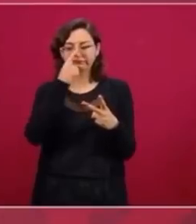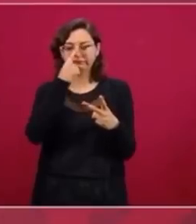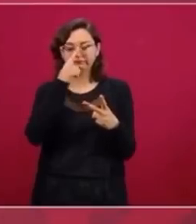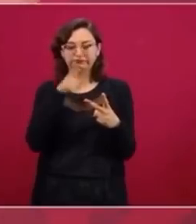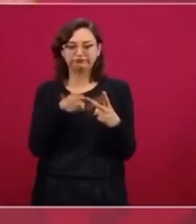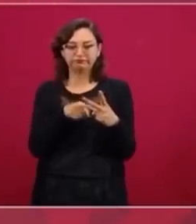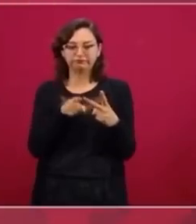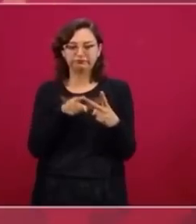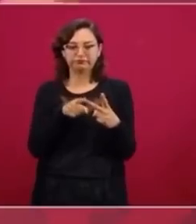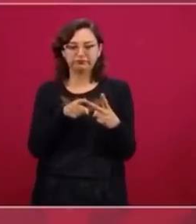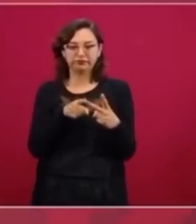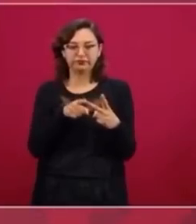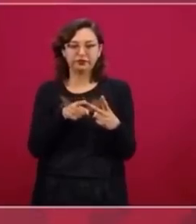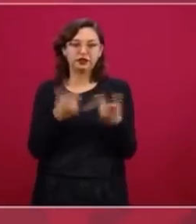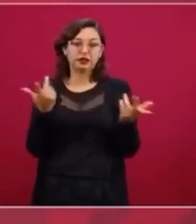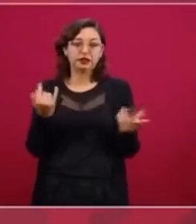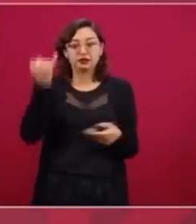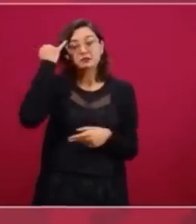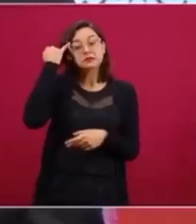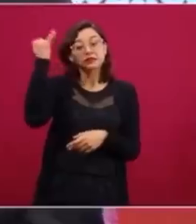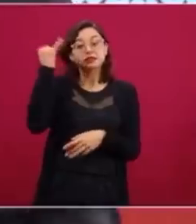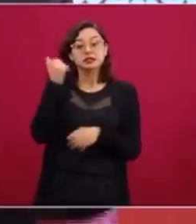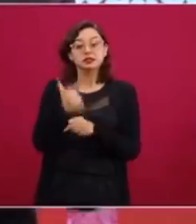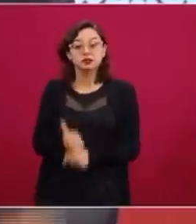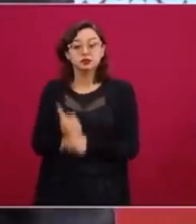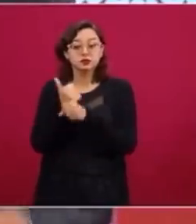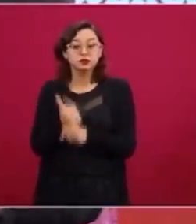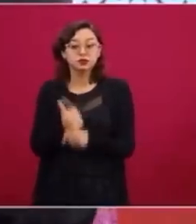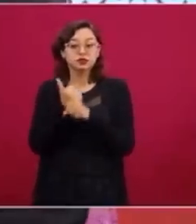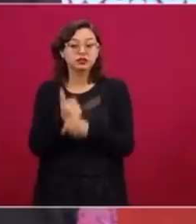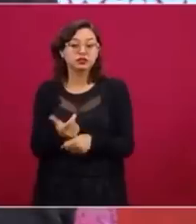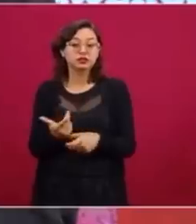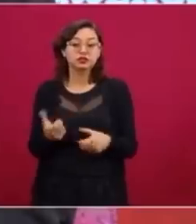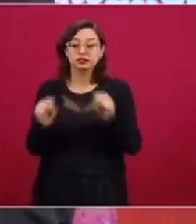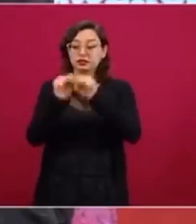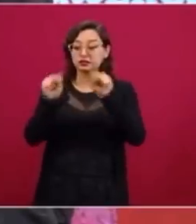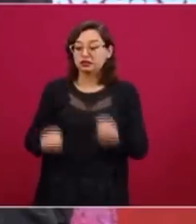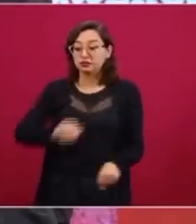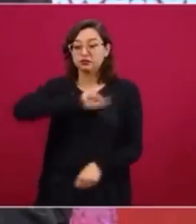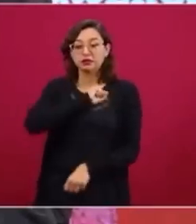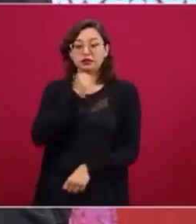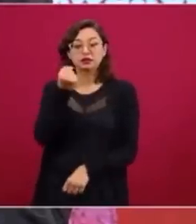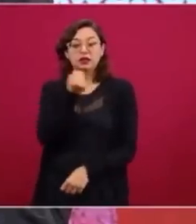porque nos dejaron el sistema de salud en ruinas.